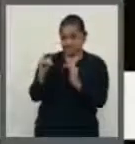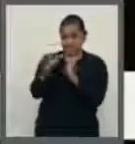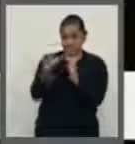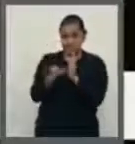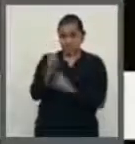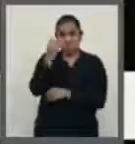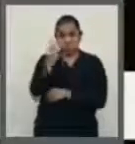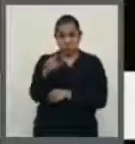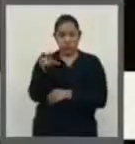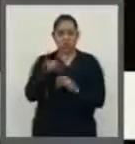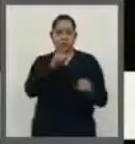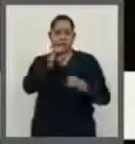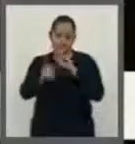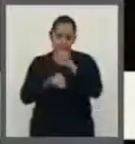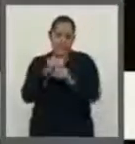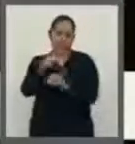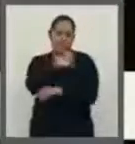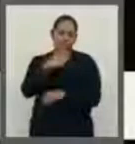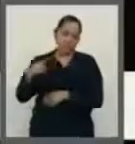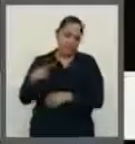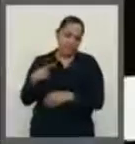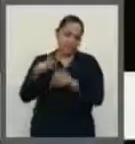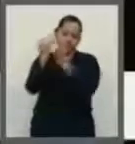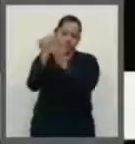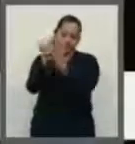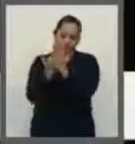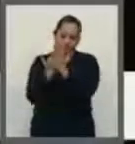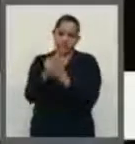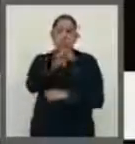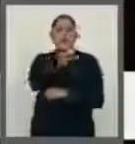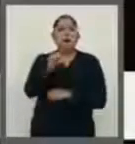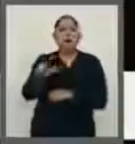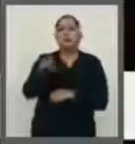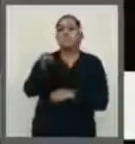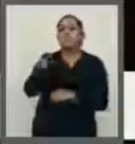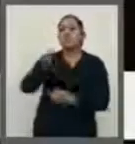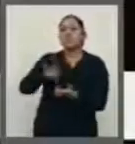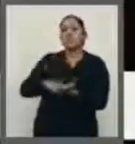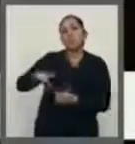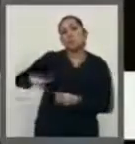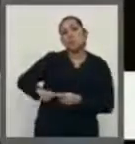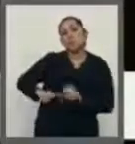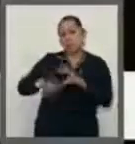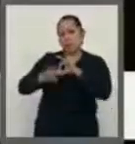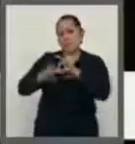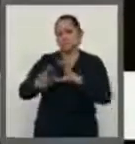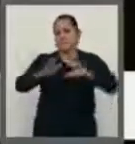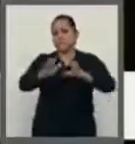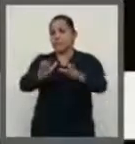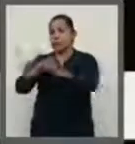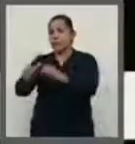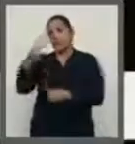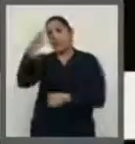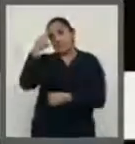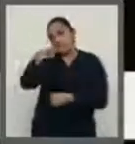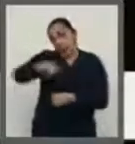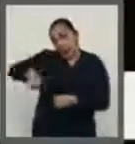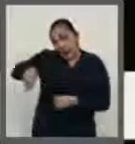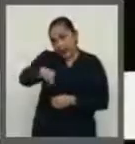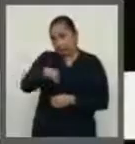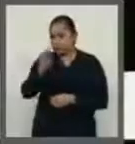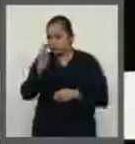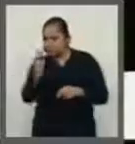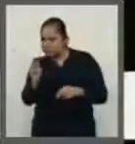por objeto establecer las normas a que deberán sujetarse los entes públicos para garantizar que el gasto en comunicación